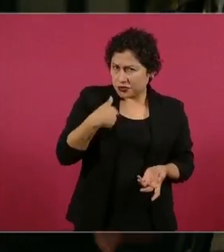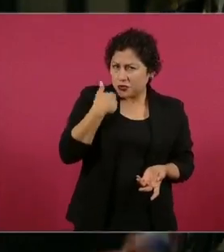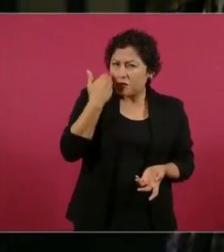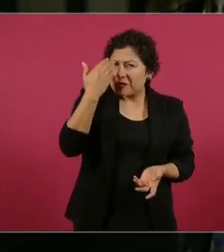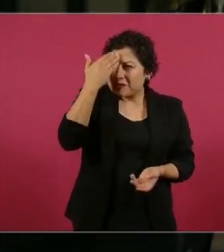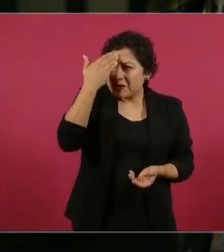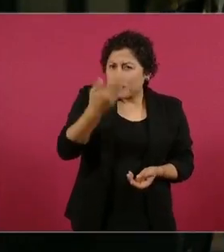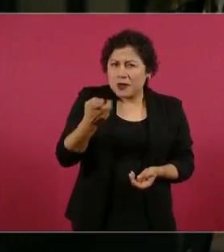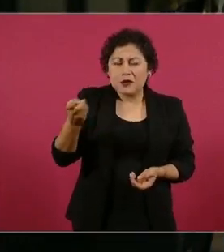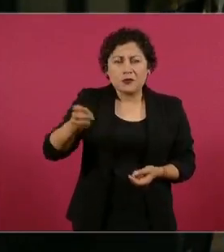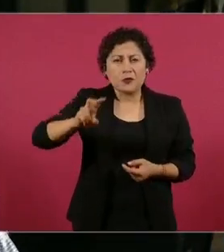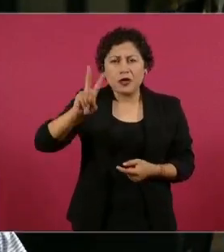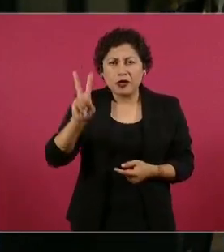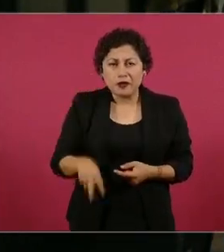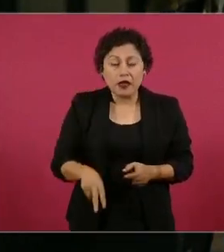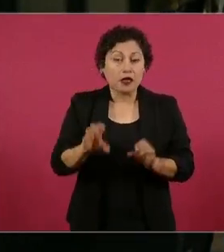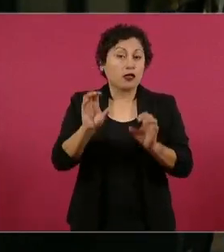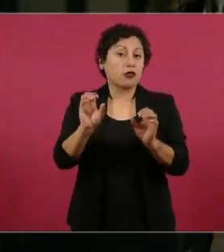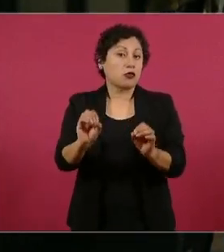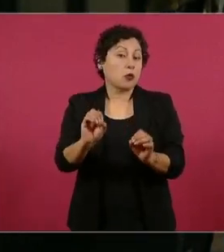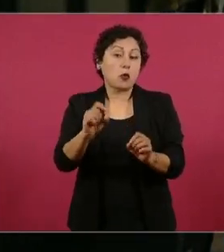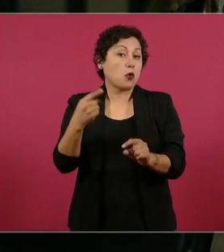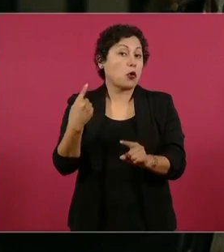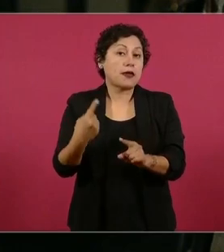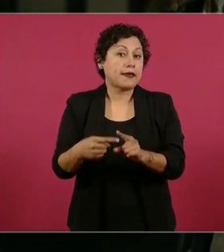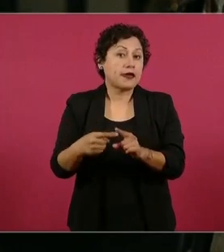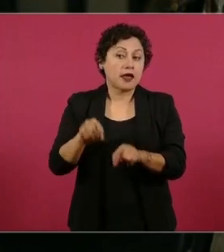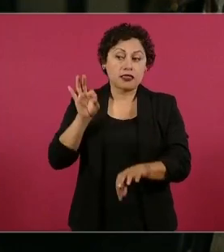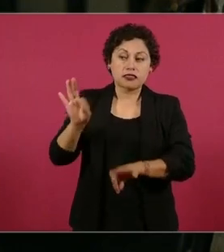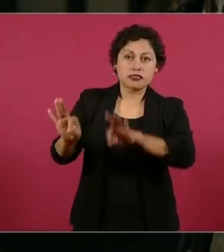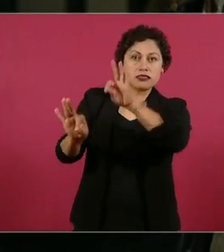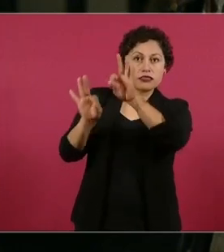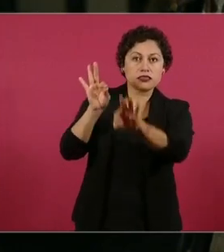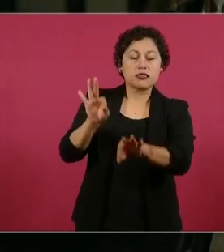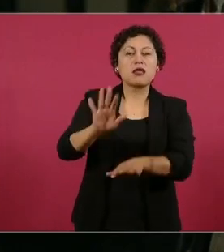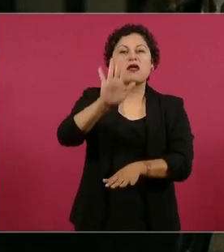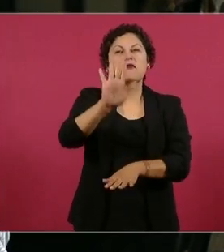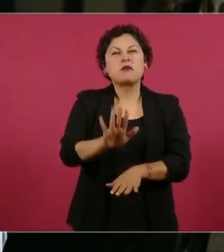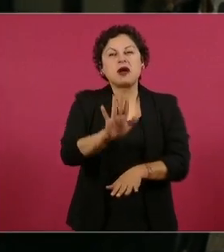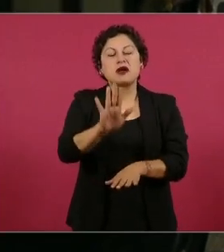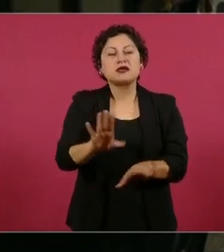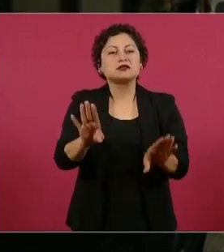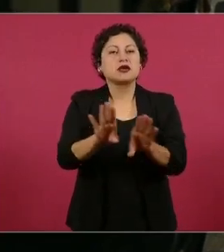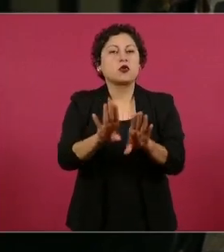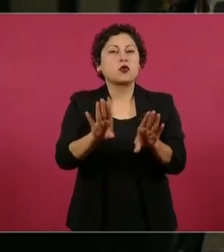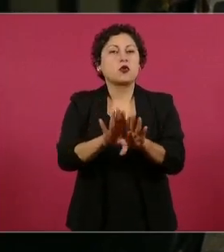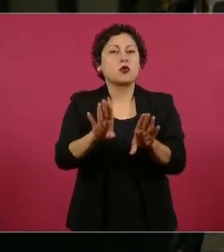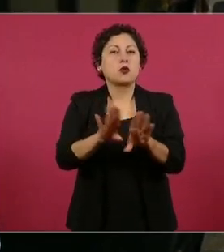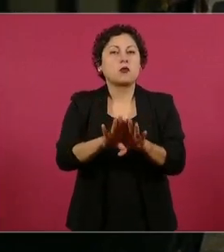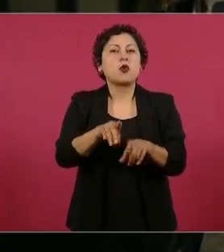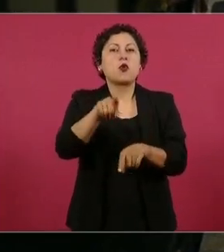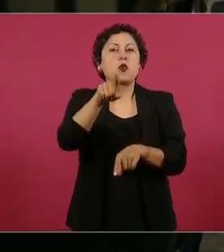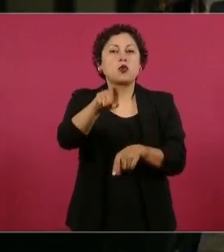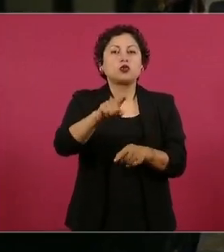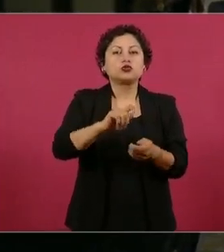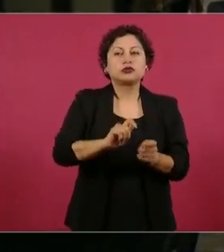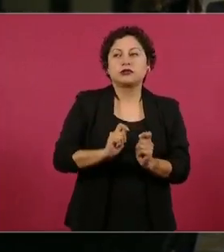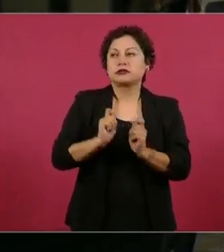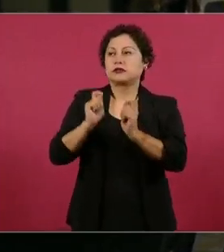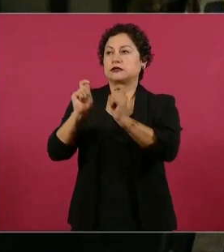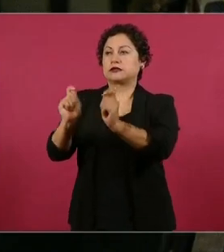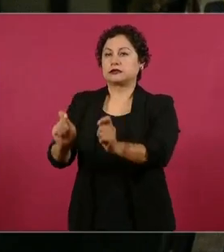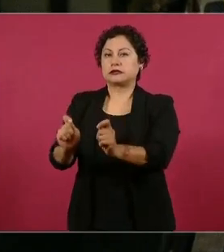de estos grupos que, bueno, pues prácticamente parece que quieren dinamitarle la transición y mostrar un país que no